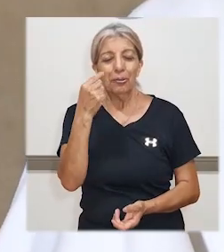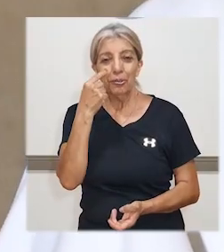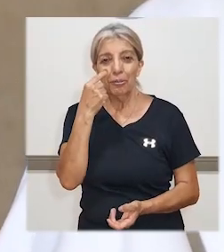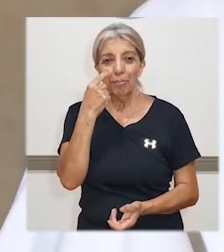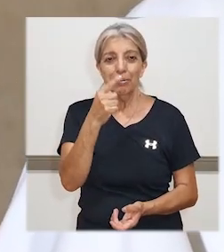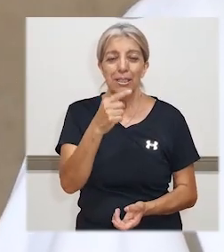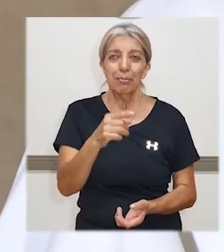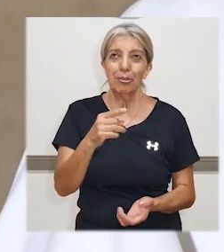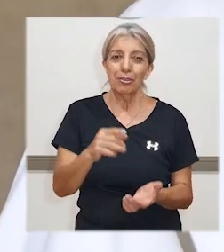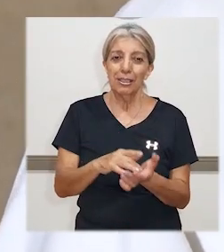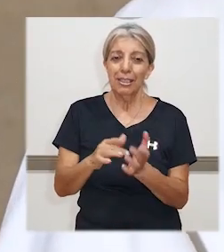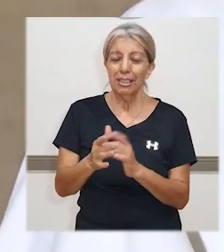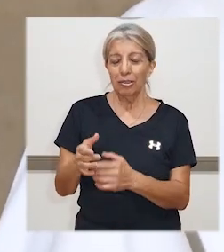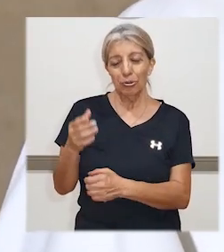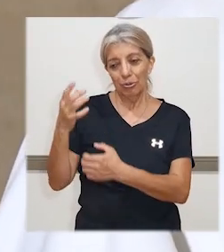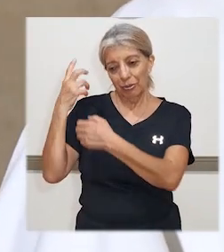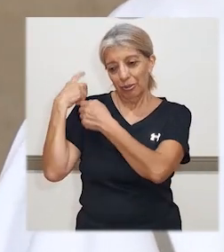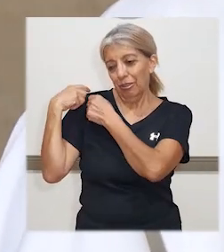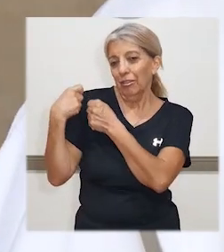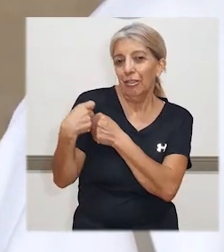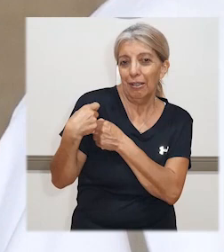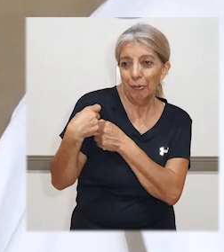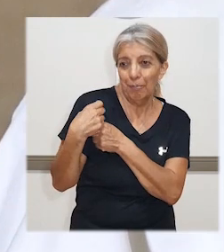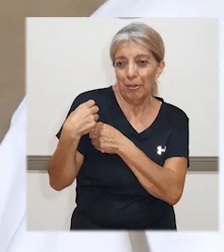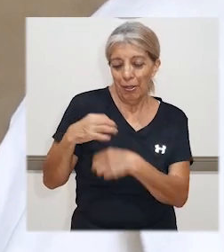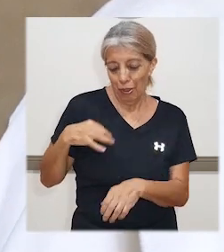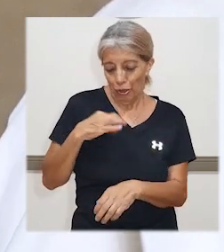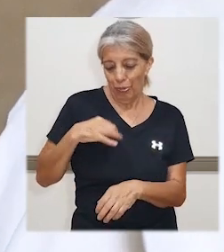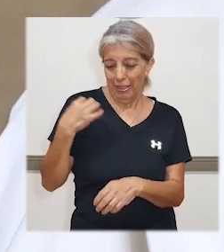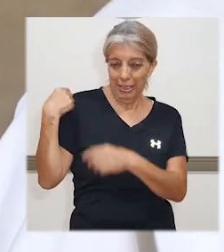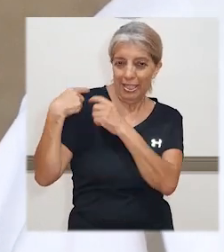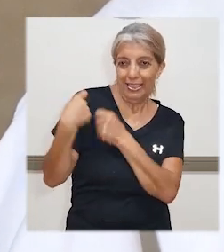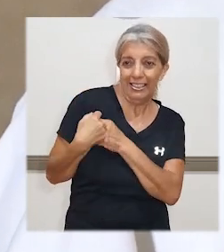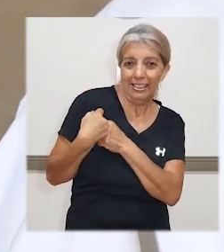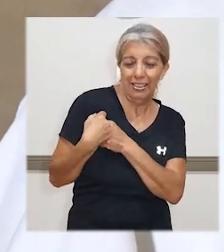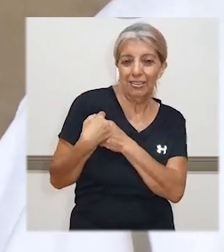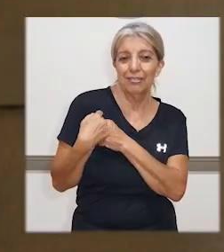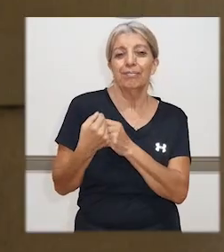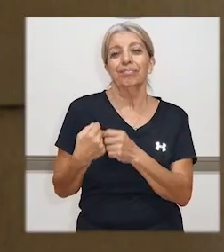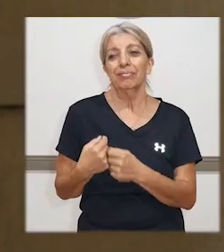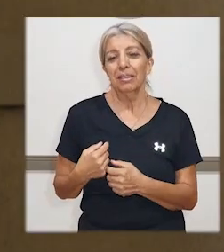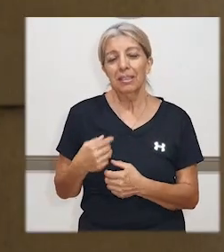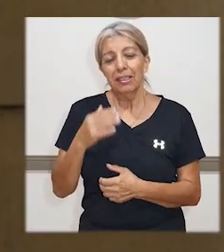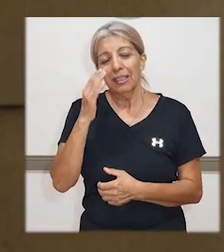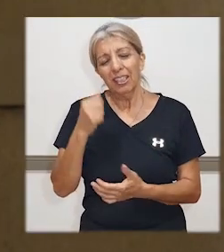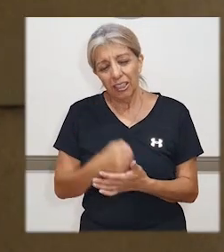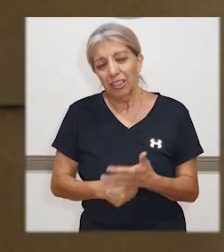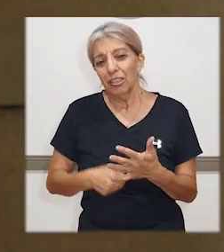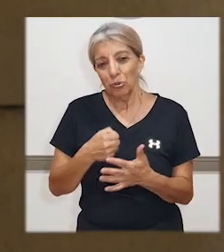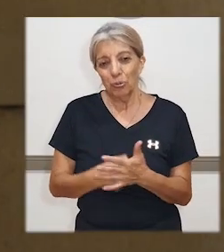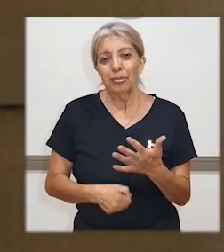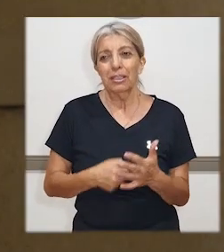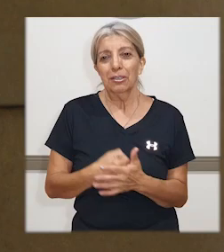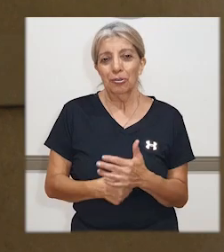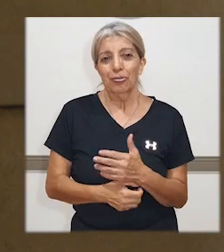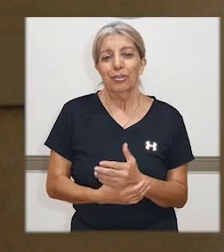a nuestros hermanos que más sufren, fundamentalmente, y tal vez asumir la actitud del buen samaritano, al que encontramos tirado